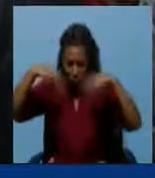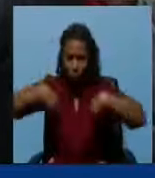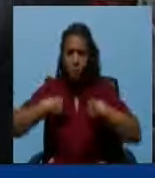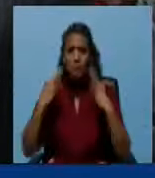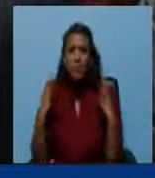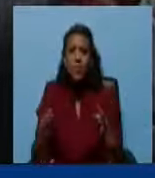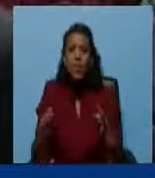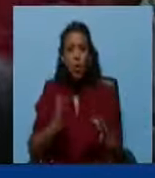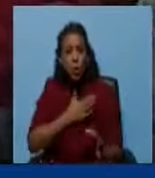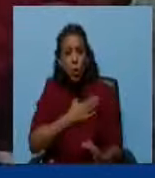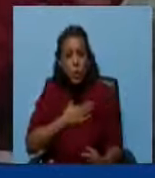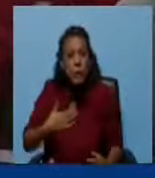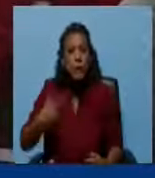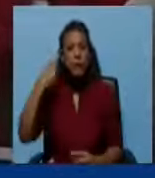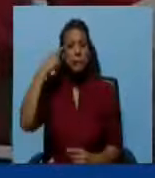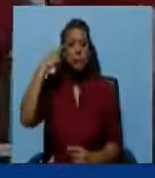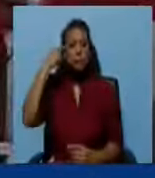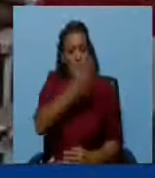Por eso yo quiero